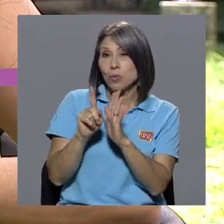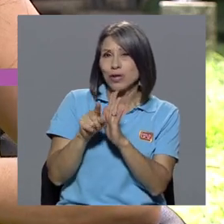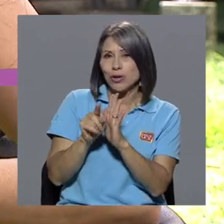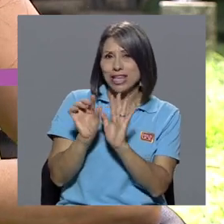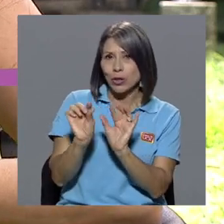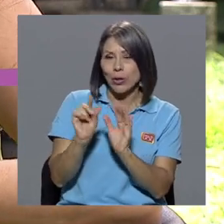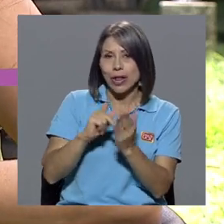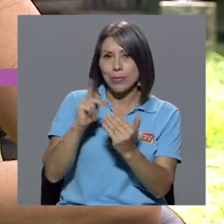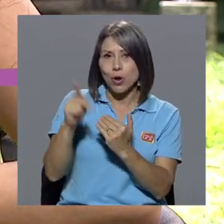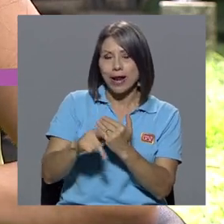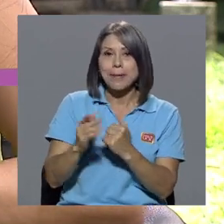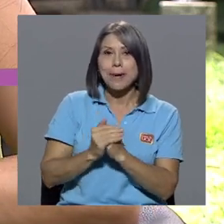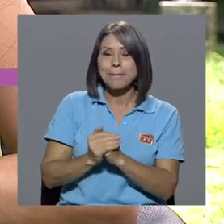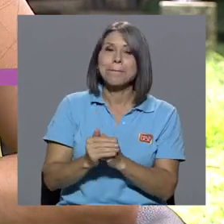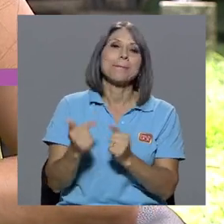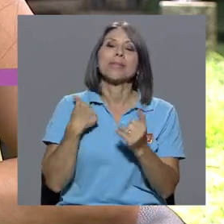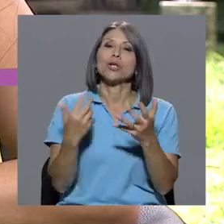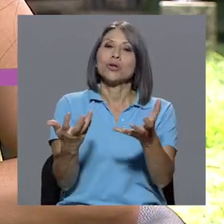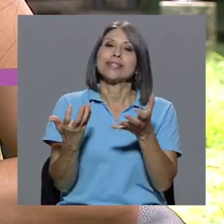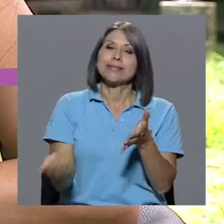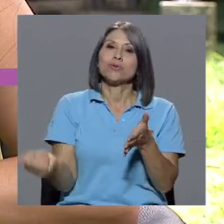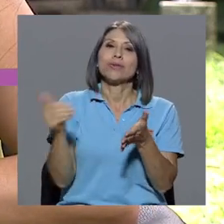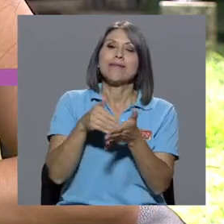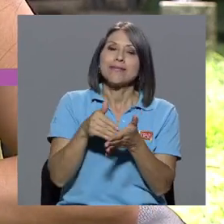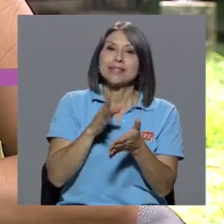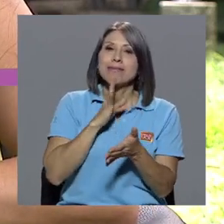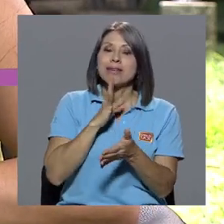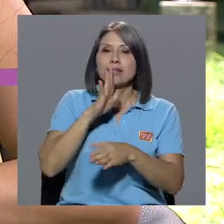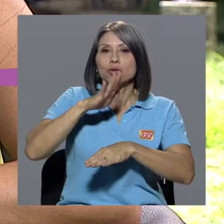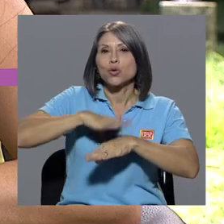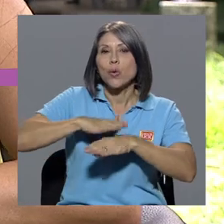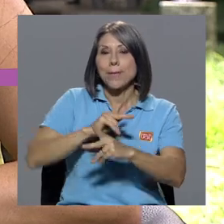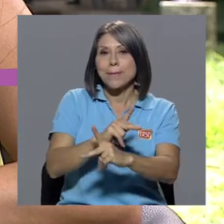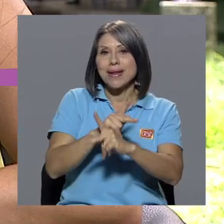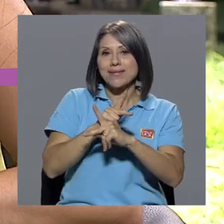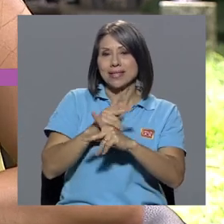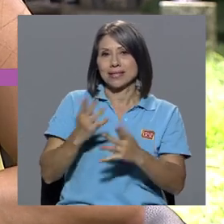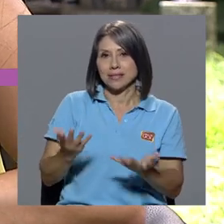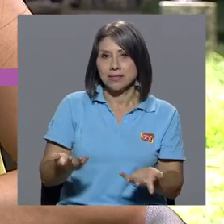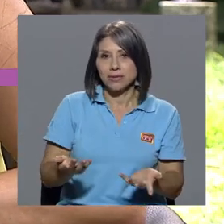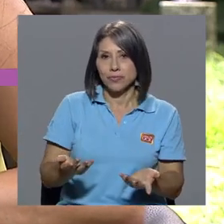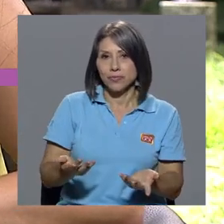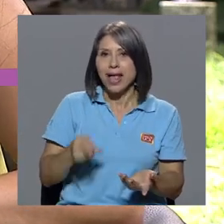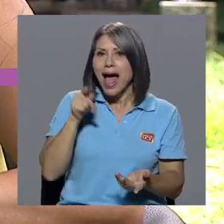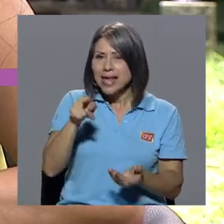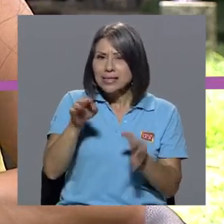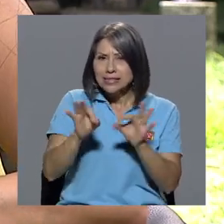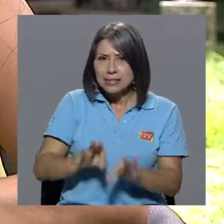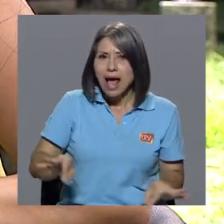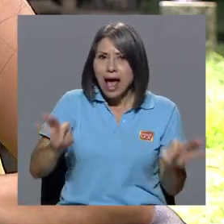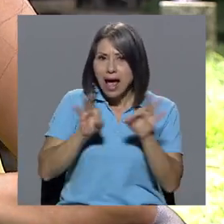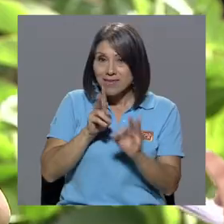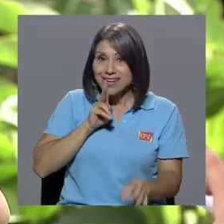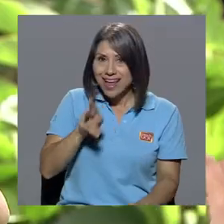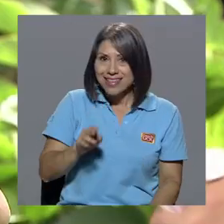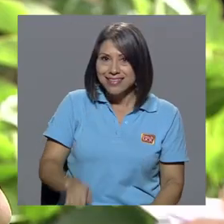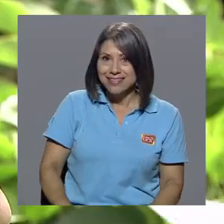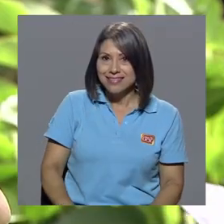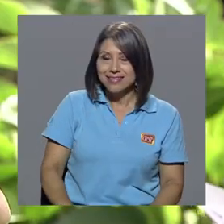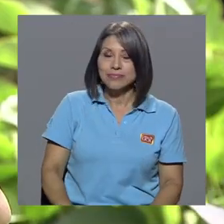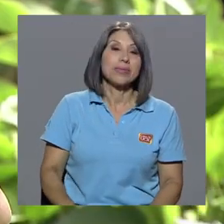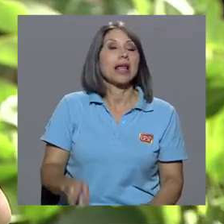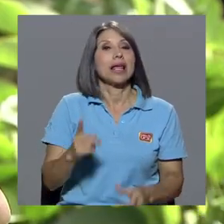un minutito del programa. Yo quisiera volver a retomar la parte de la prevención. Yo creo que ahí está la clave, ¿verdad? Sí. De